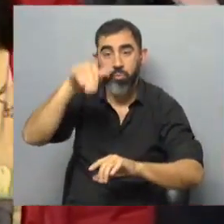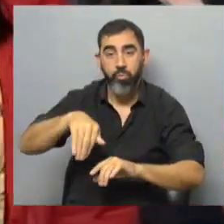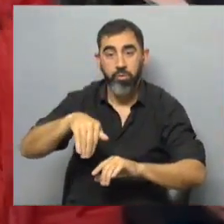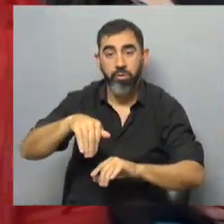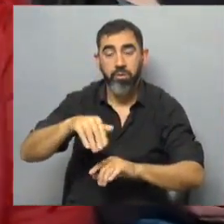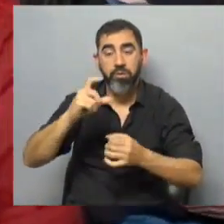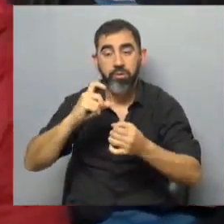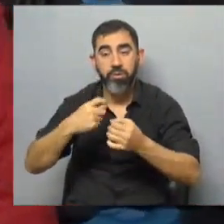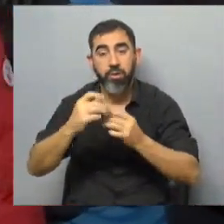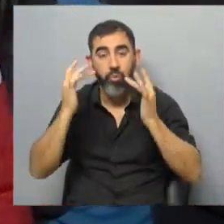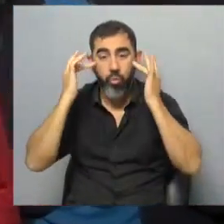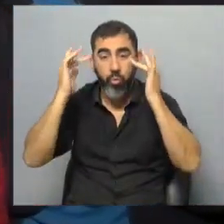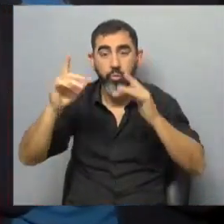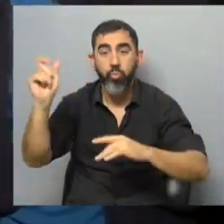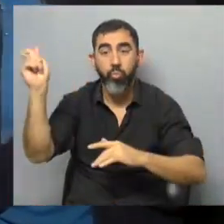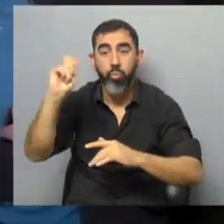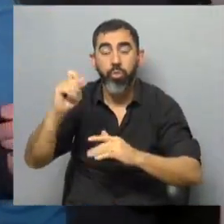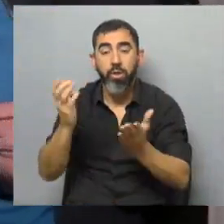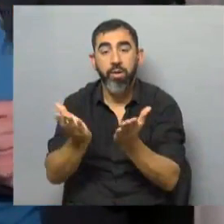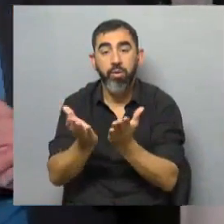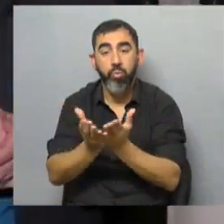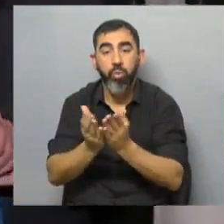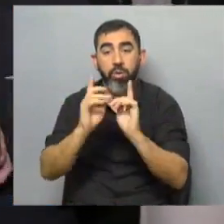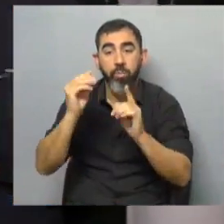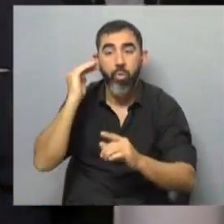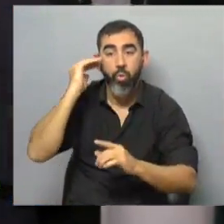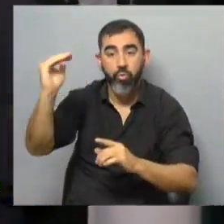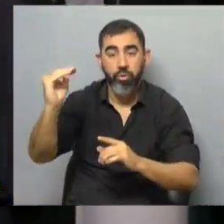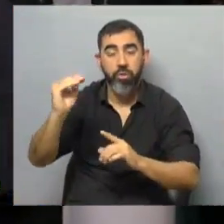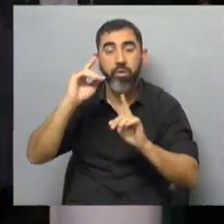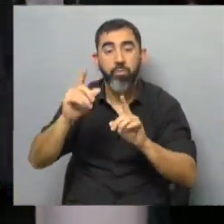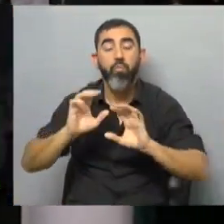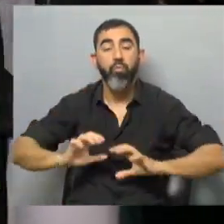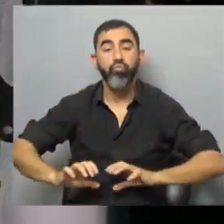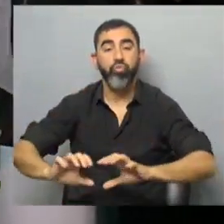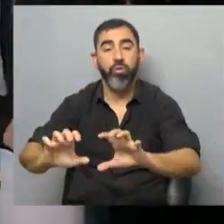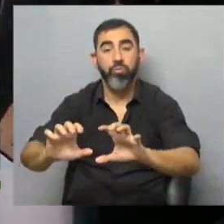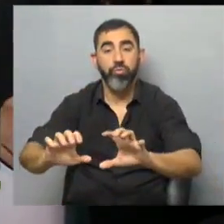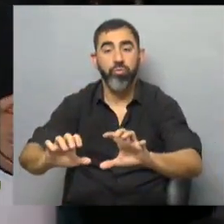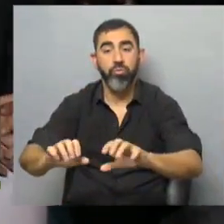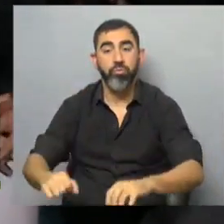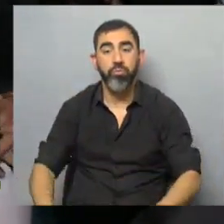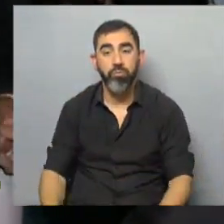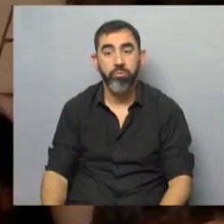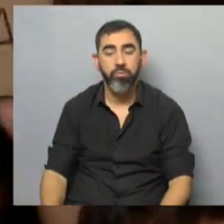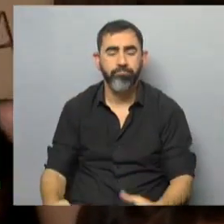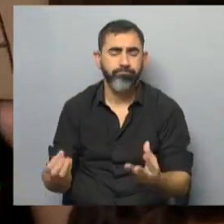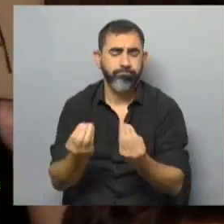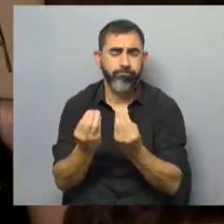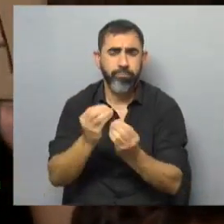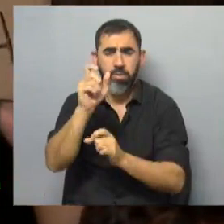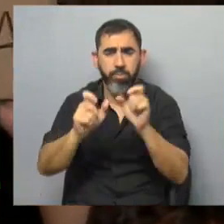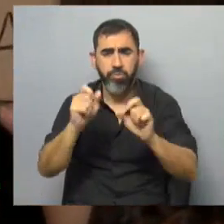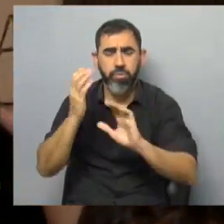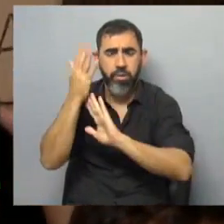movilizaron sindicatos de la educación pública, tanto de estudiantes como de docentes y también de funcionarios. Más de, bueno, cientos de personas de todo el país